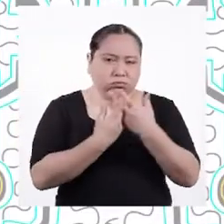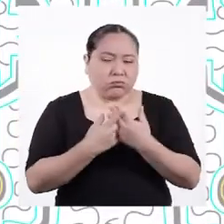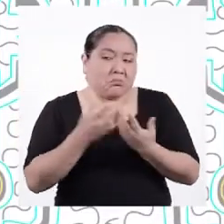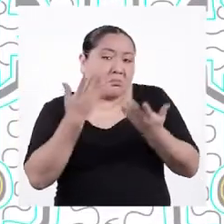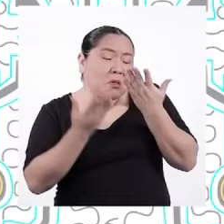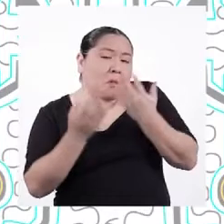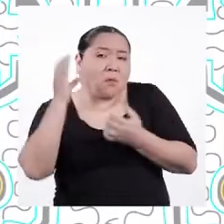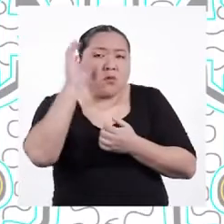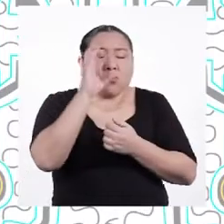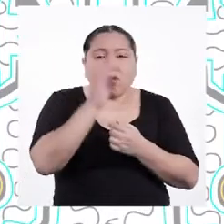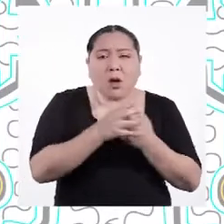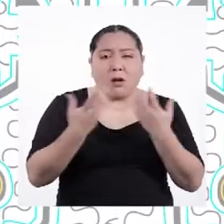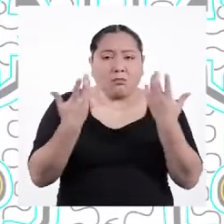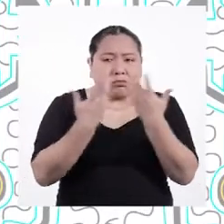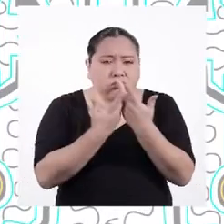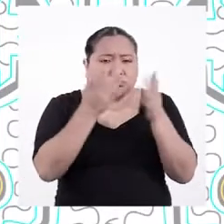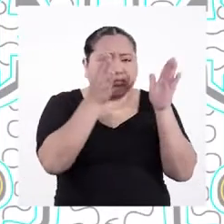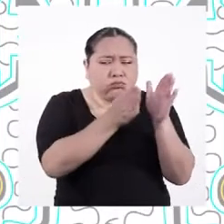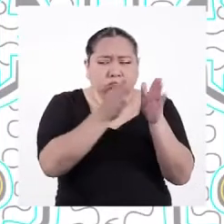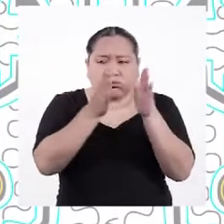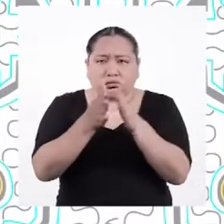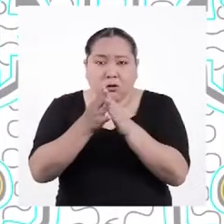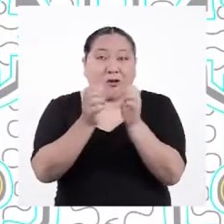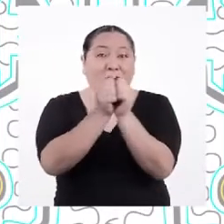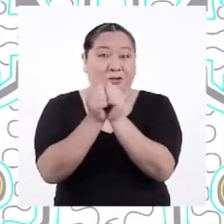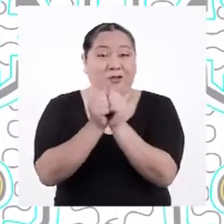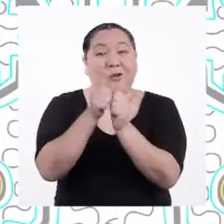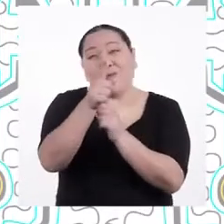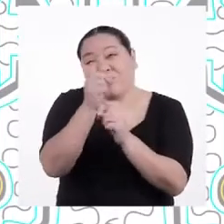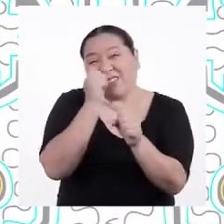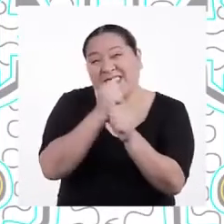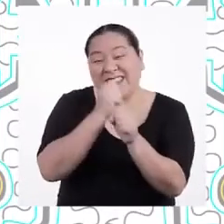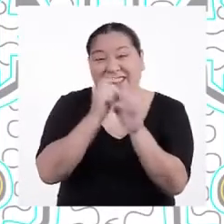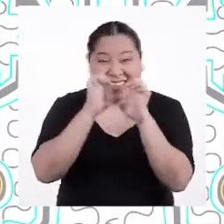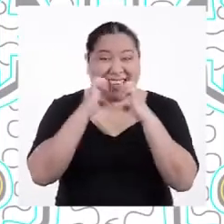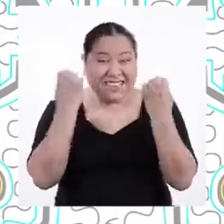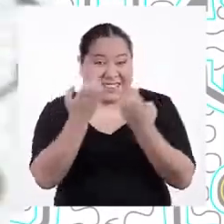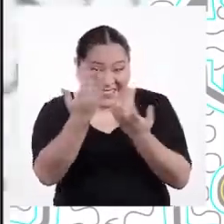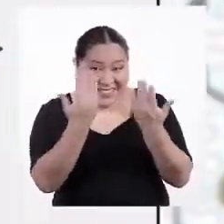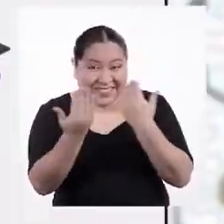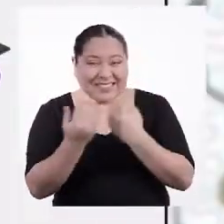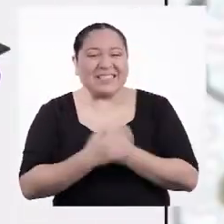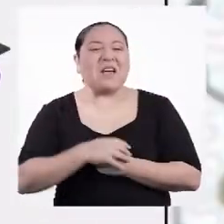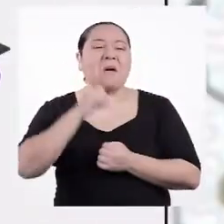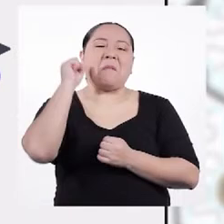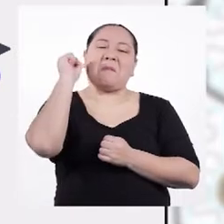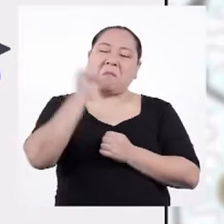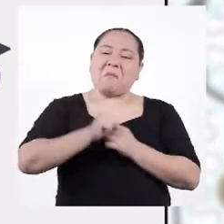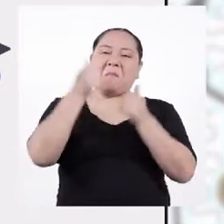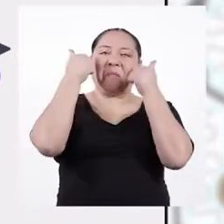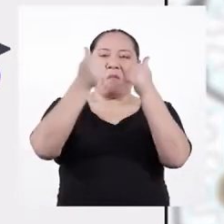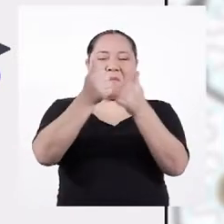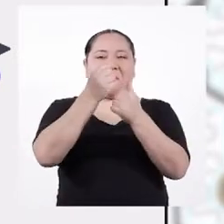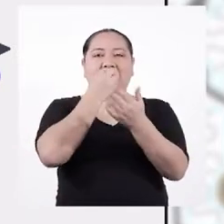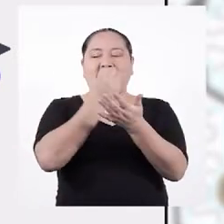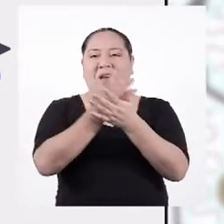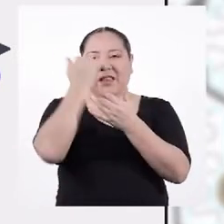patrón juntos, como en trabajo en equipo. ¡Excelente idea! ¿Quién comienza? Yo,